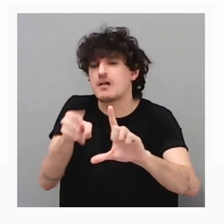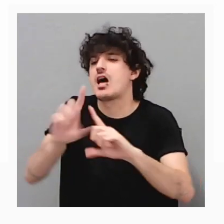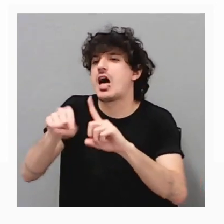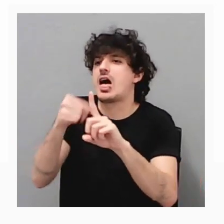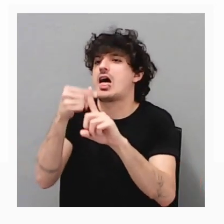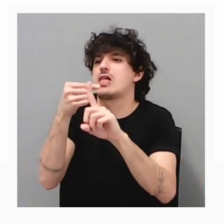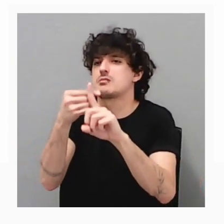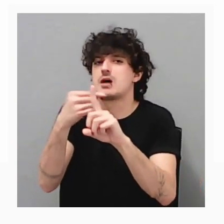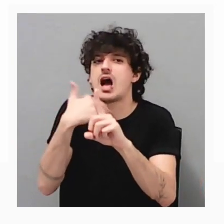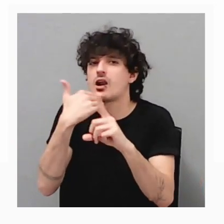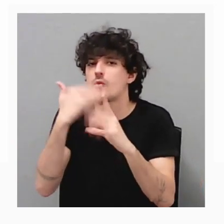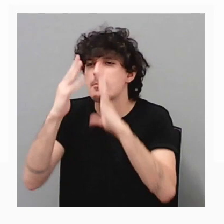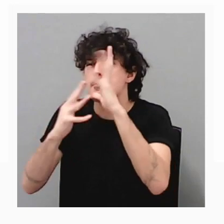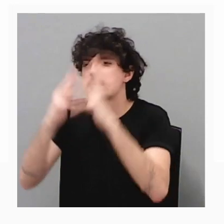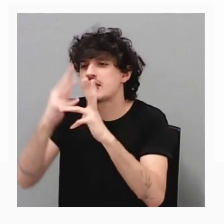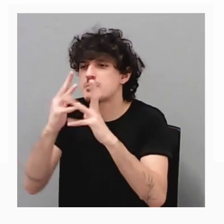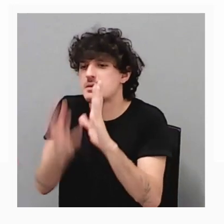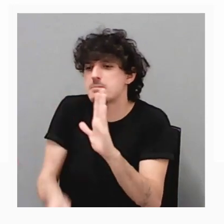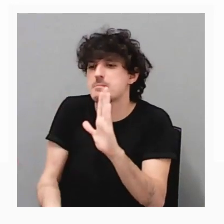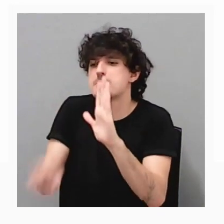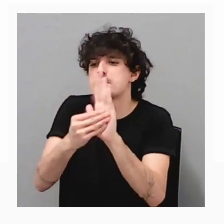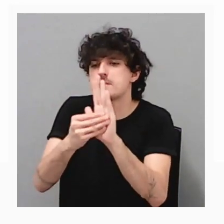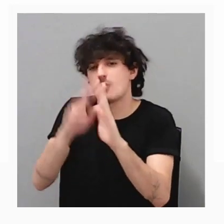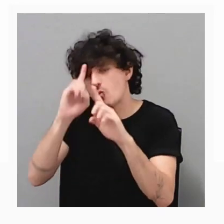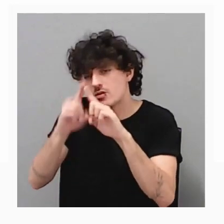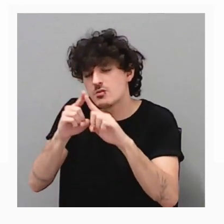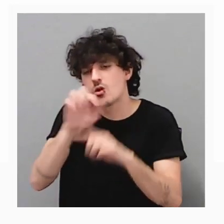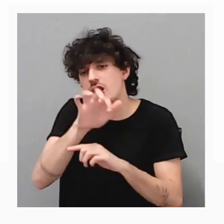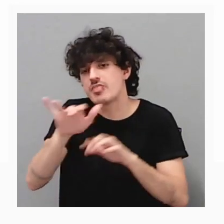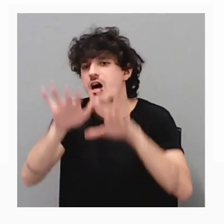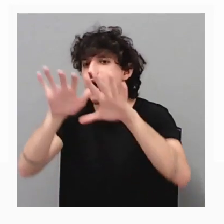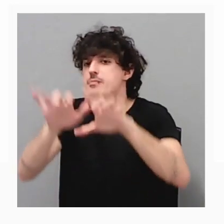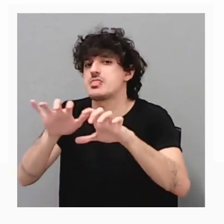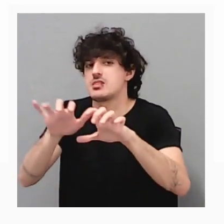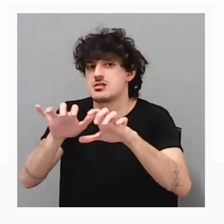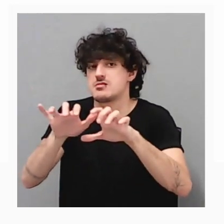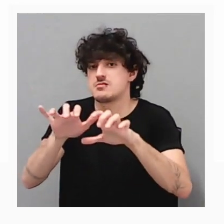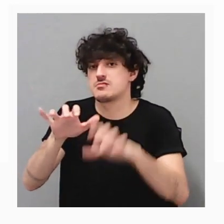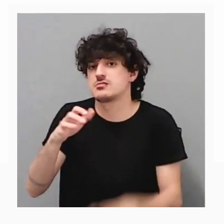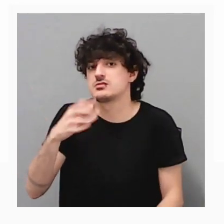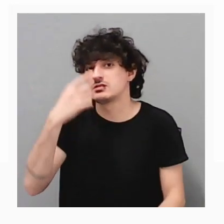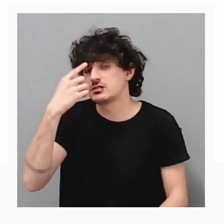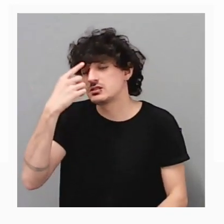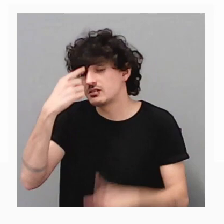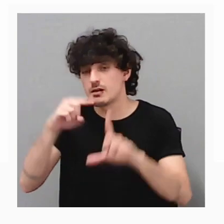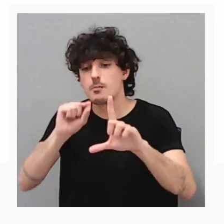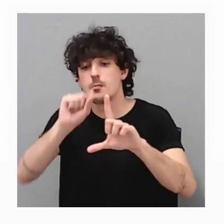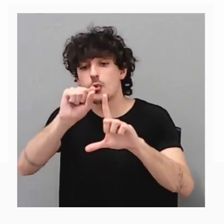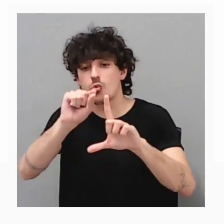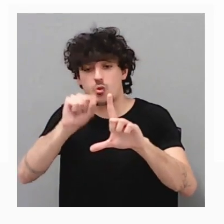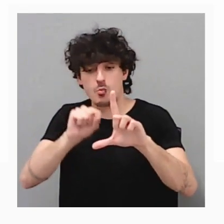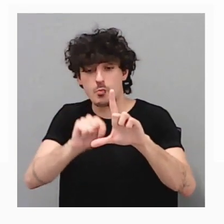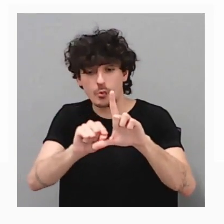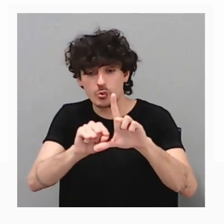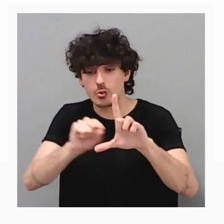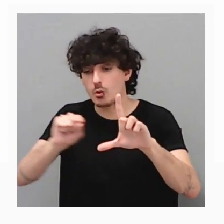matemática al aprendizaje de las letras, porque los niños van a necesitar saber si el punto está arriba, abajo, a la